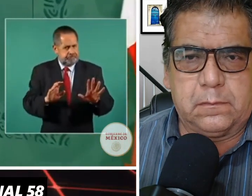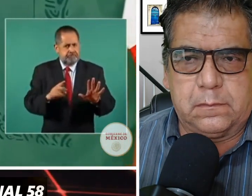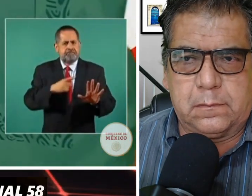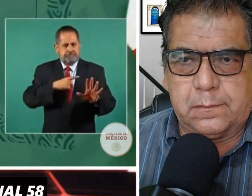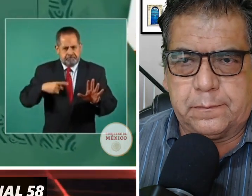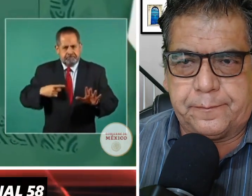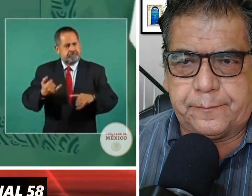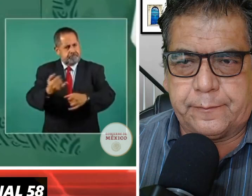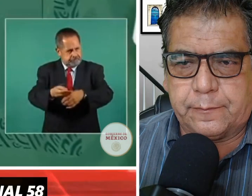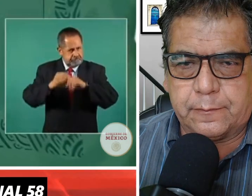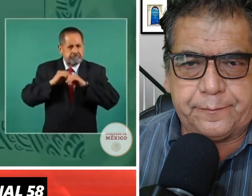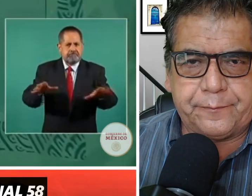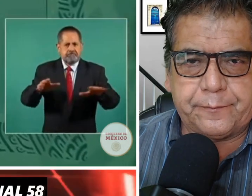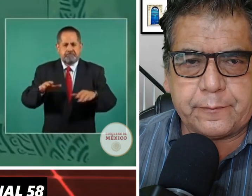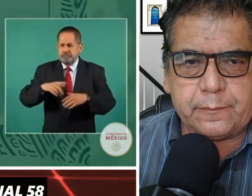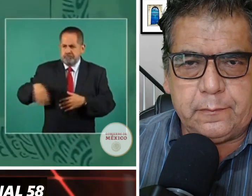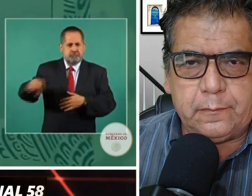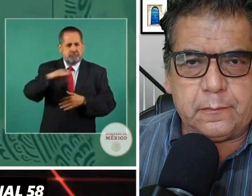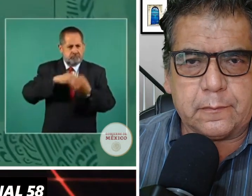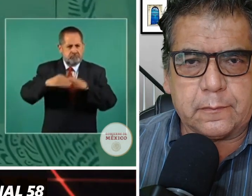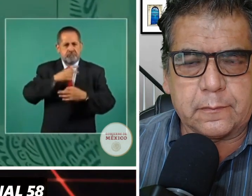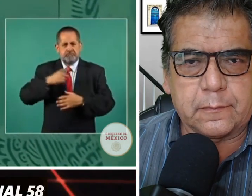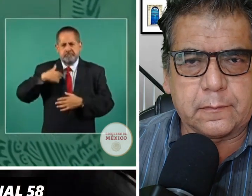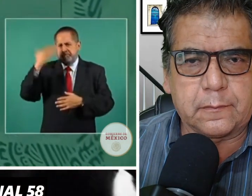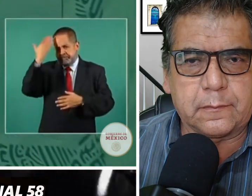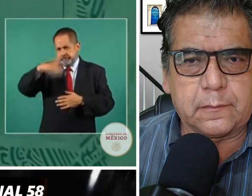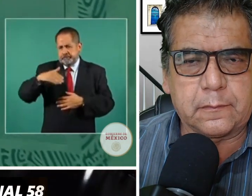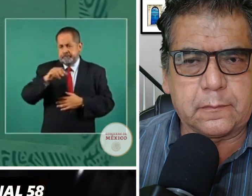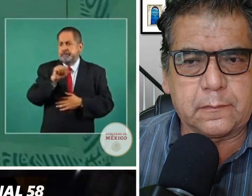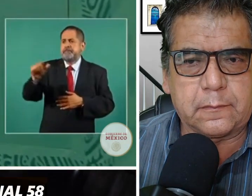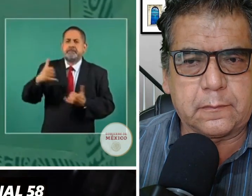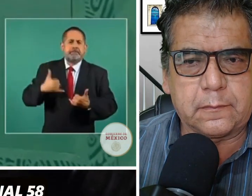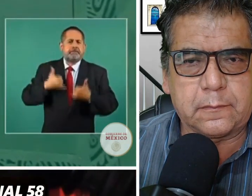más, que se sepa, sobre todo para los jóvenes,